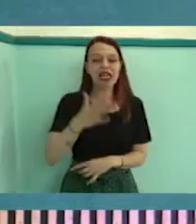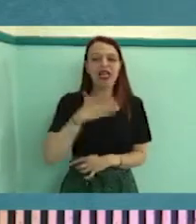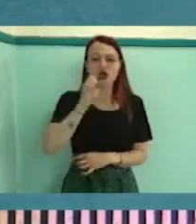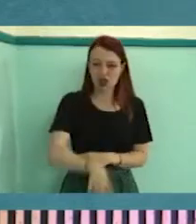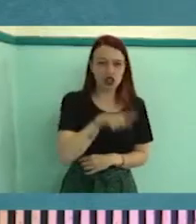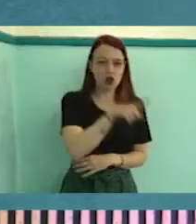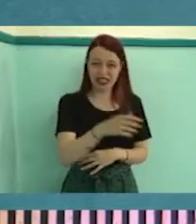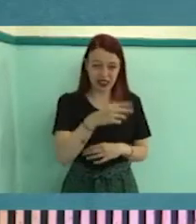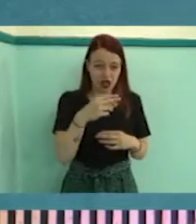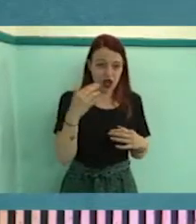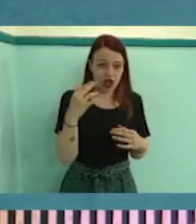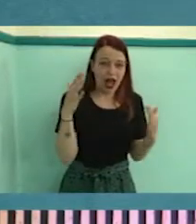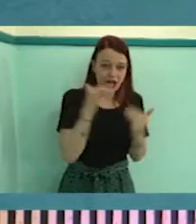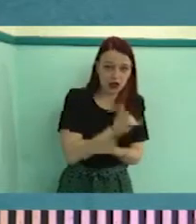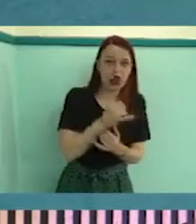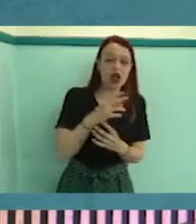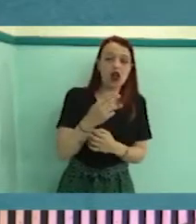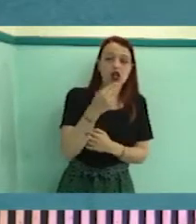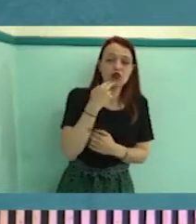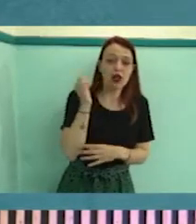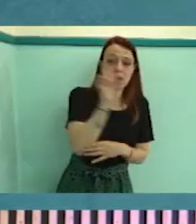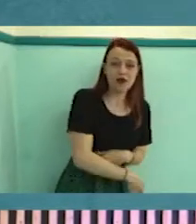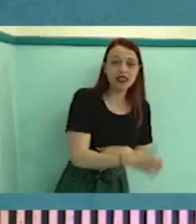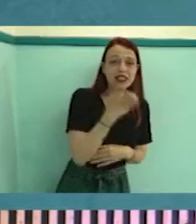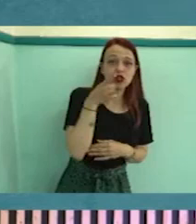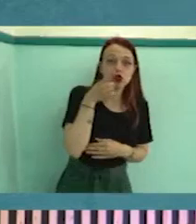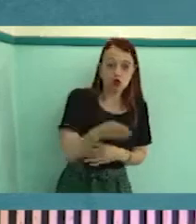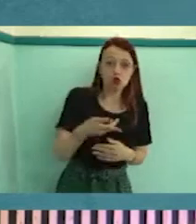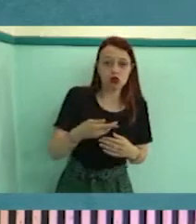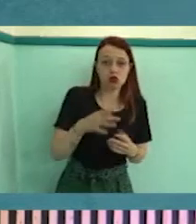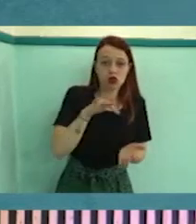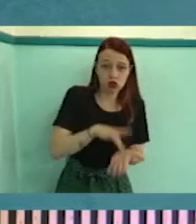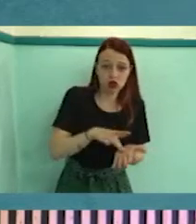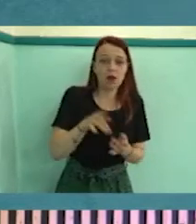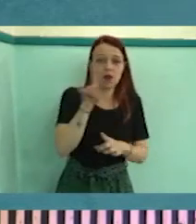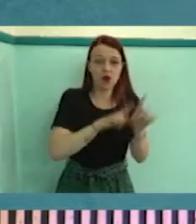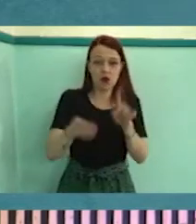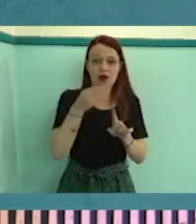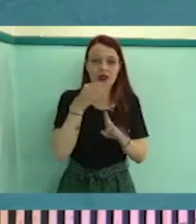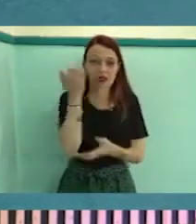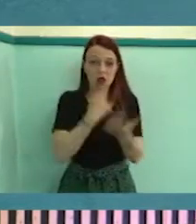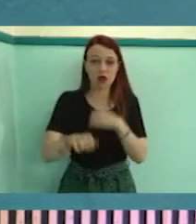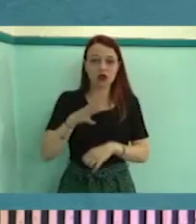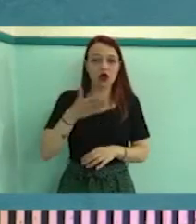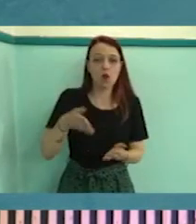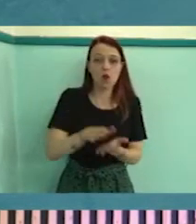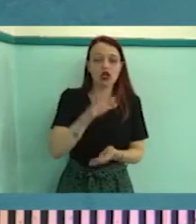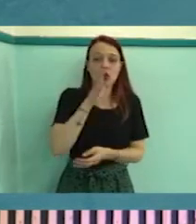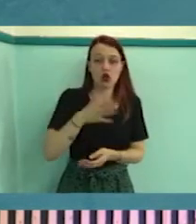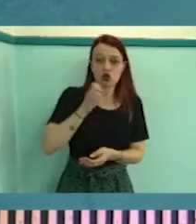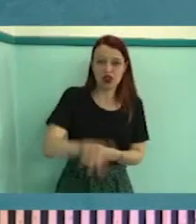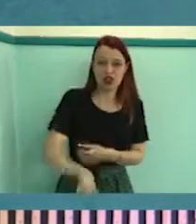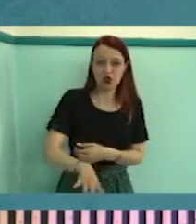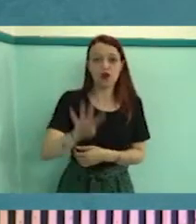cada cinco personas que que mueren por un tca cometen suicidio los cuatro restantes mueren por un fallo multiorgánico vale lo que empieza siendo una